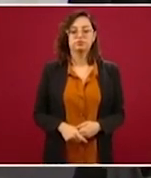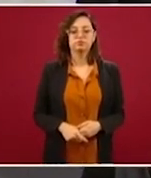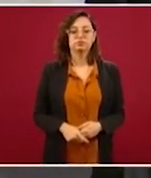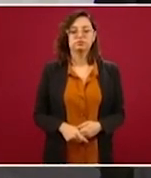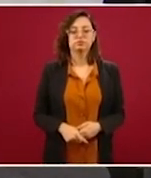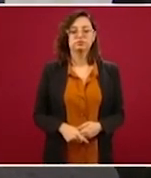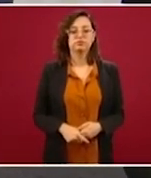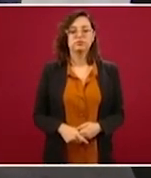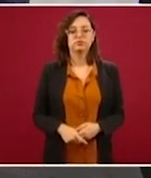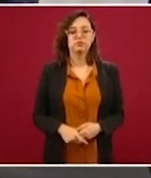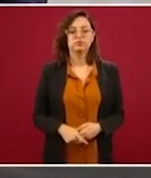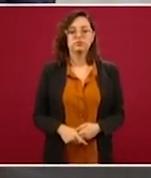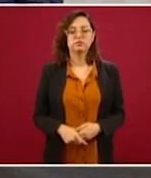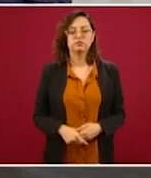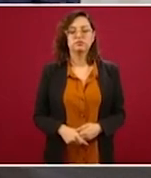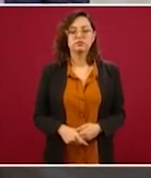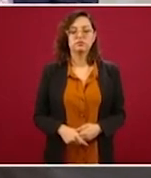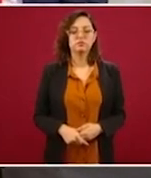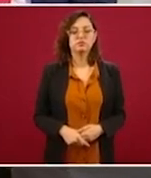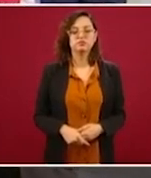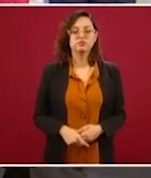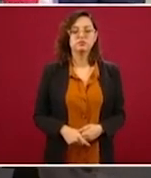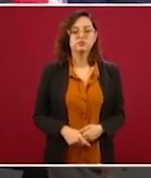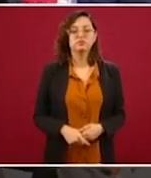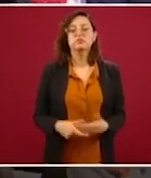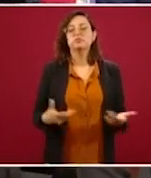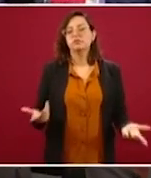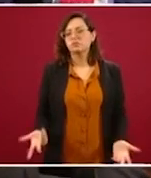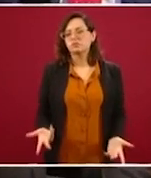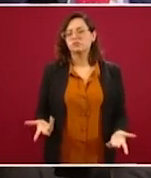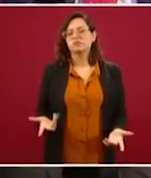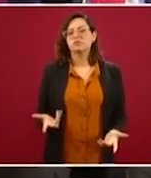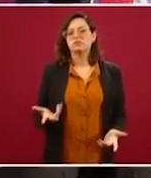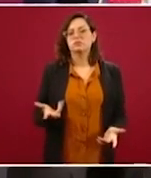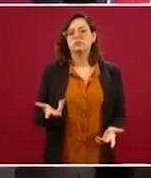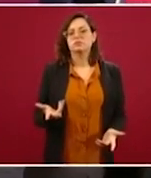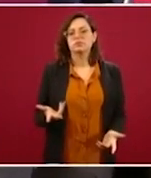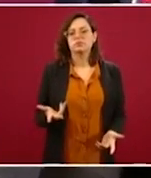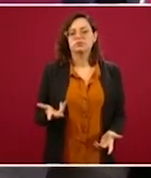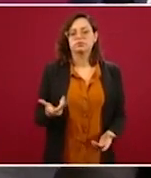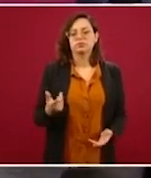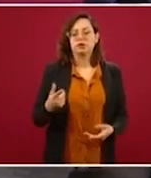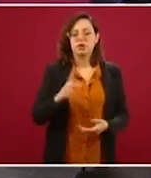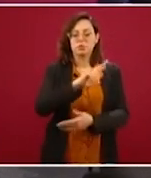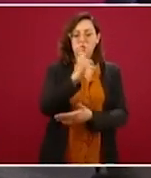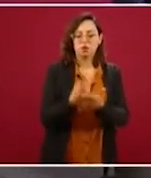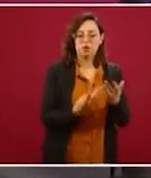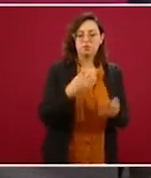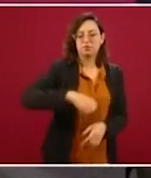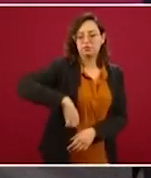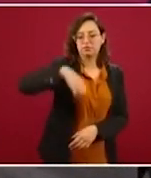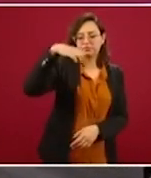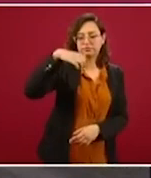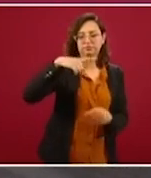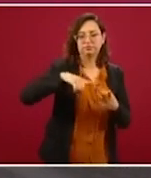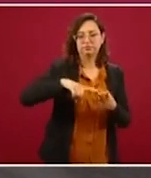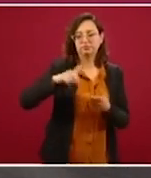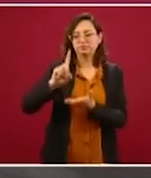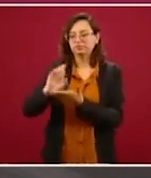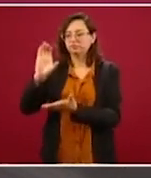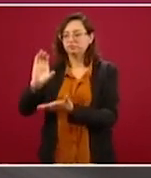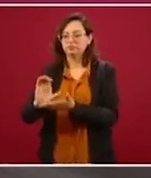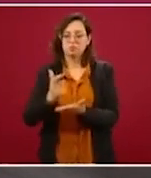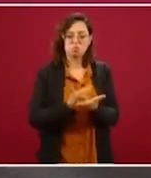aumento, de acuerdo a la inflación, en adulto mayor y